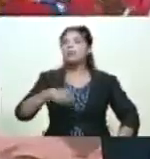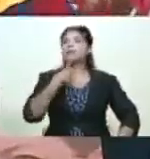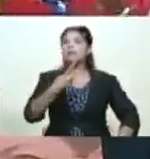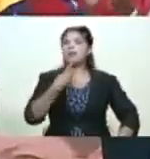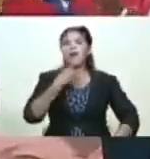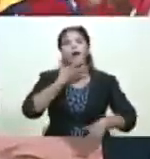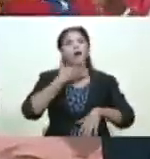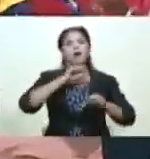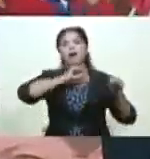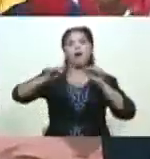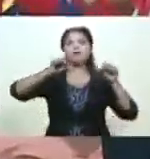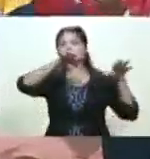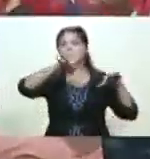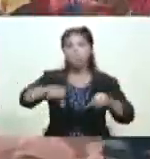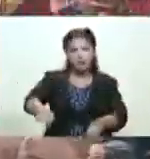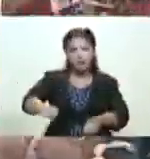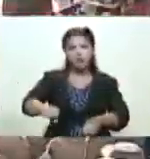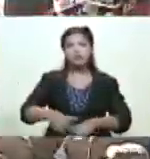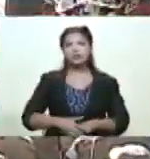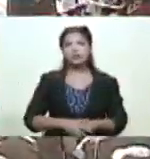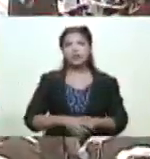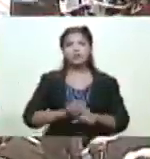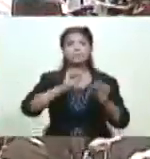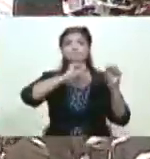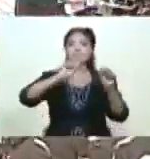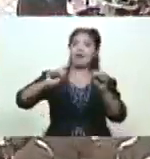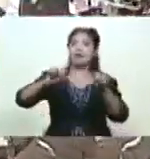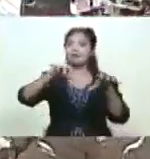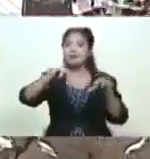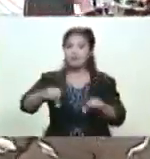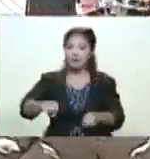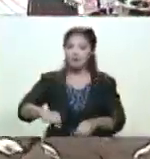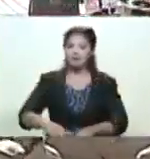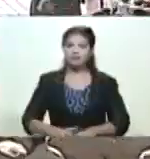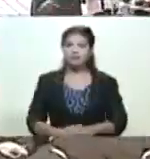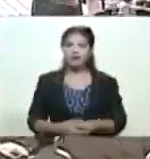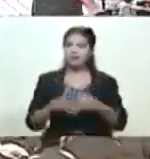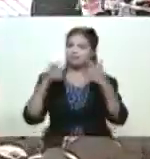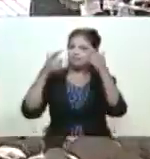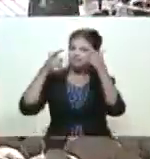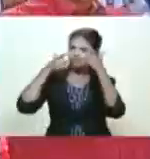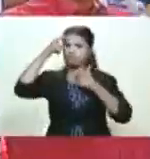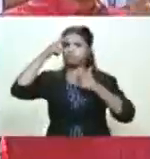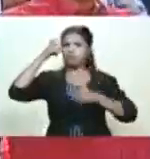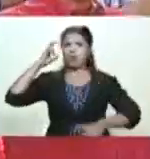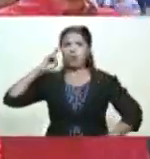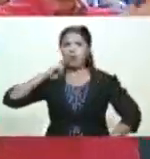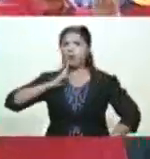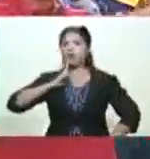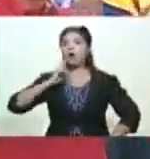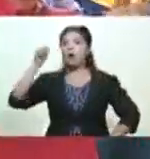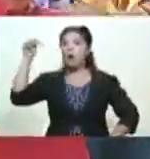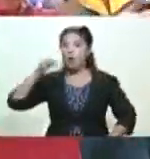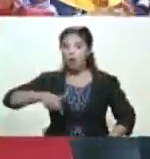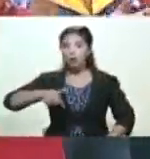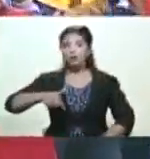pronunciamiento antiimperialista, anticolonialista, chavista y bolivariano que hiciera